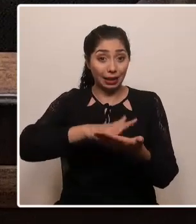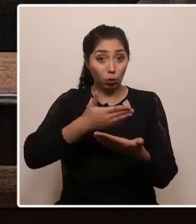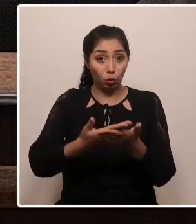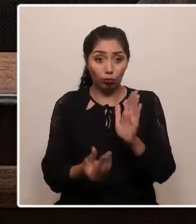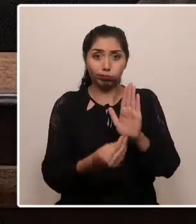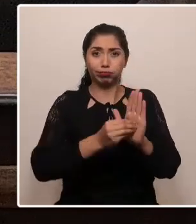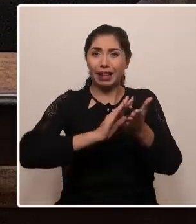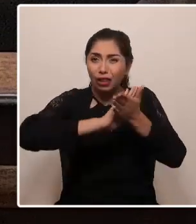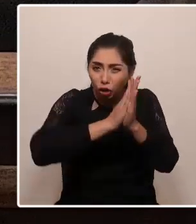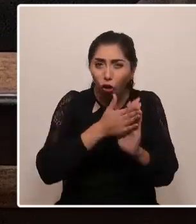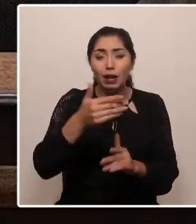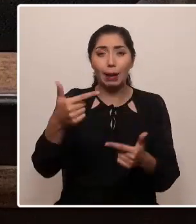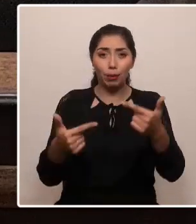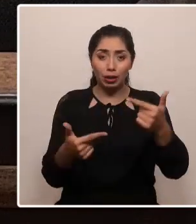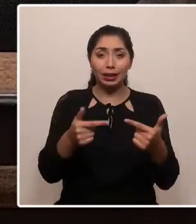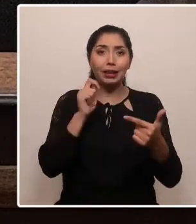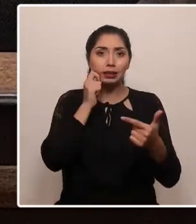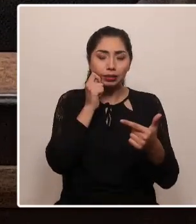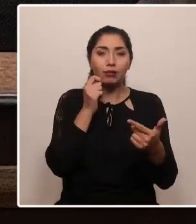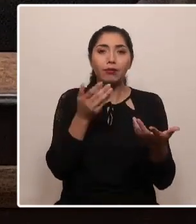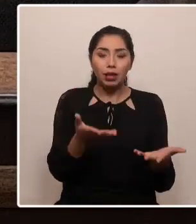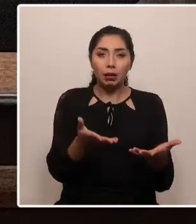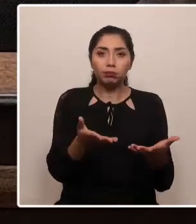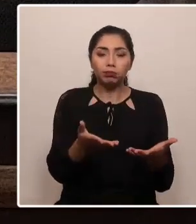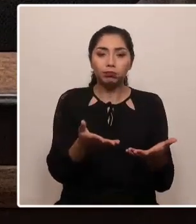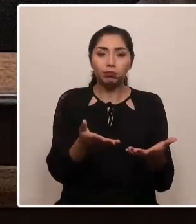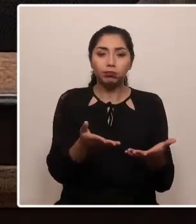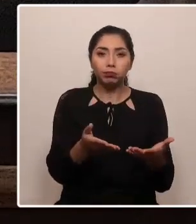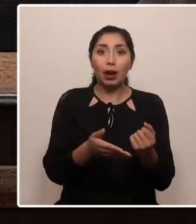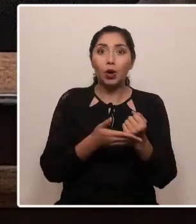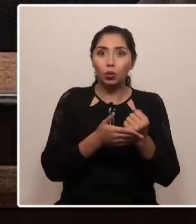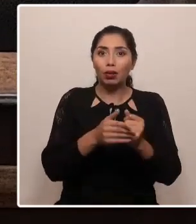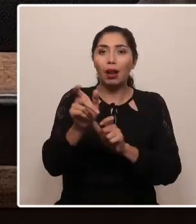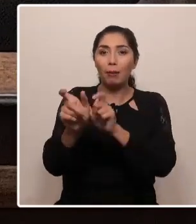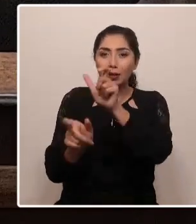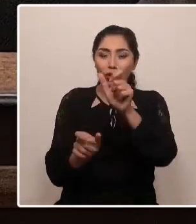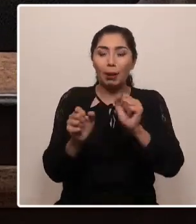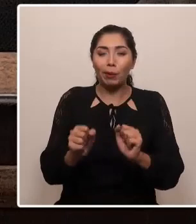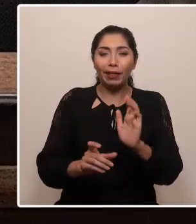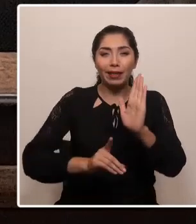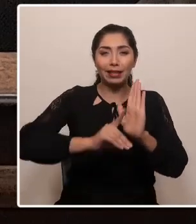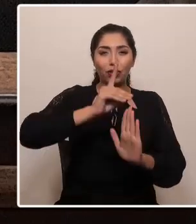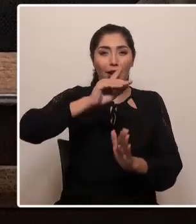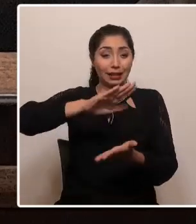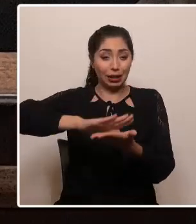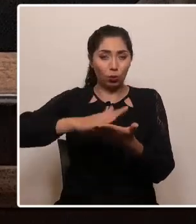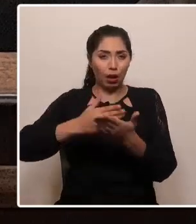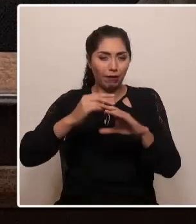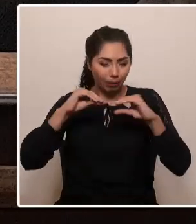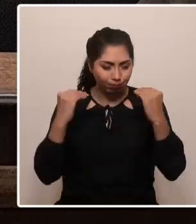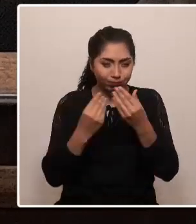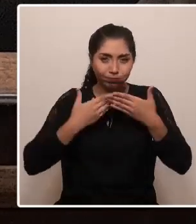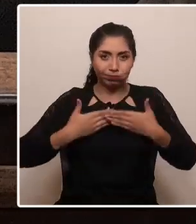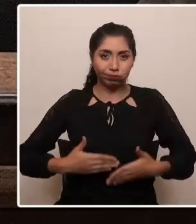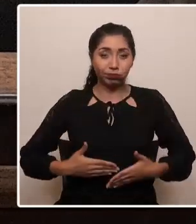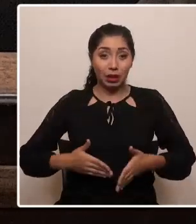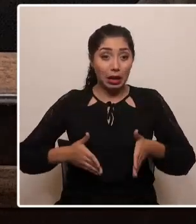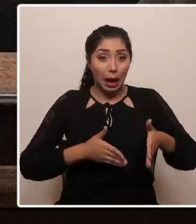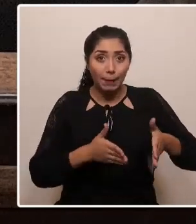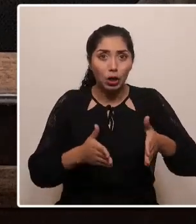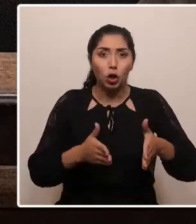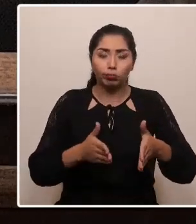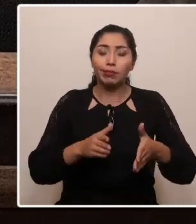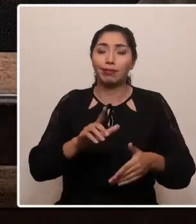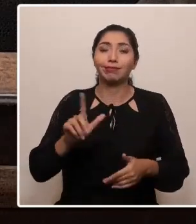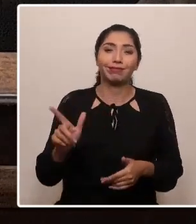es un camino para que las personas puedan desarrollarse saludable y plenamente. Puede ser un camino largo y difícil, no obstante, erradicar las